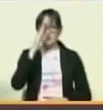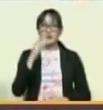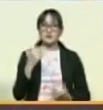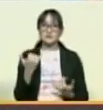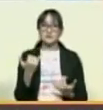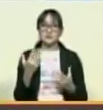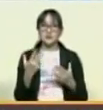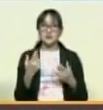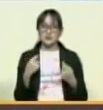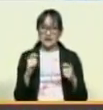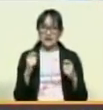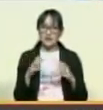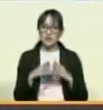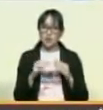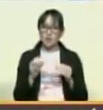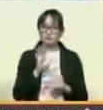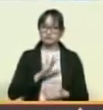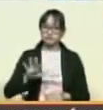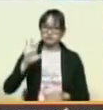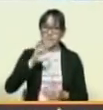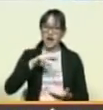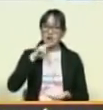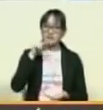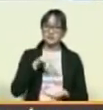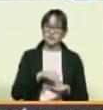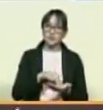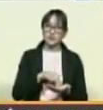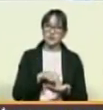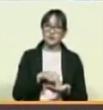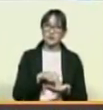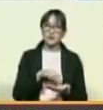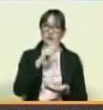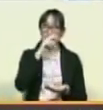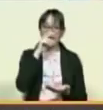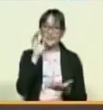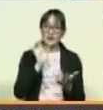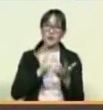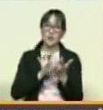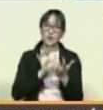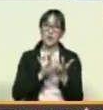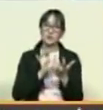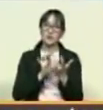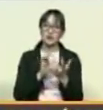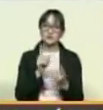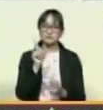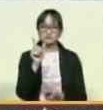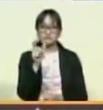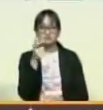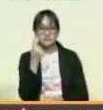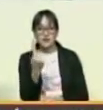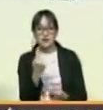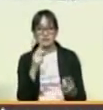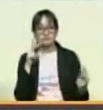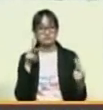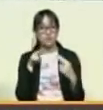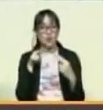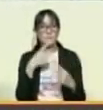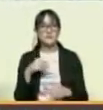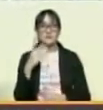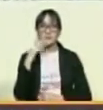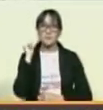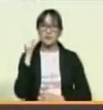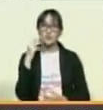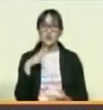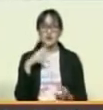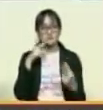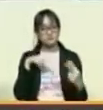de cubrir toda la geografía nacional en varias oportunidades, y va a ser un contacto persona a persona, cara a cara. El presidente Maduro quiere verle